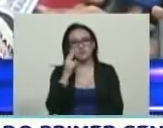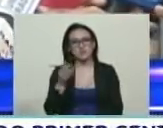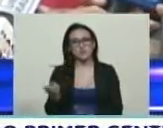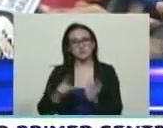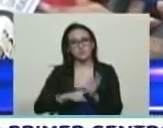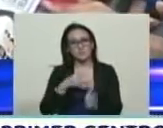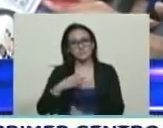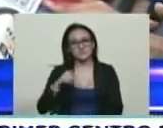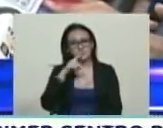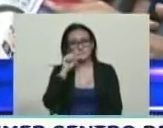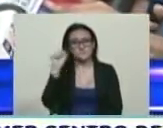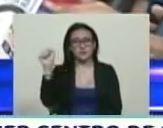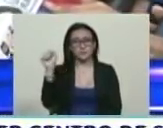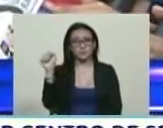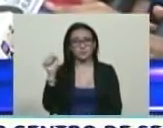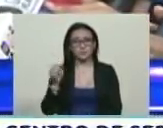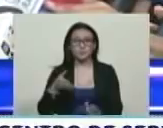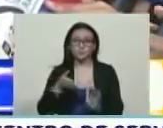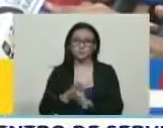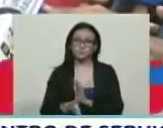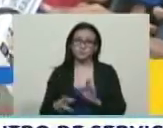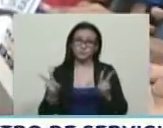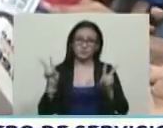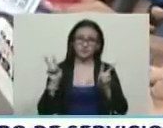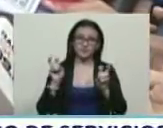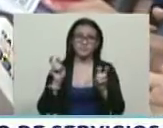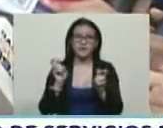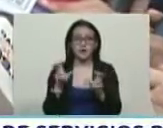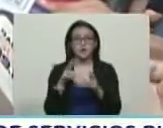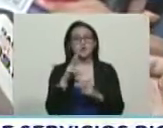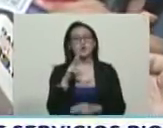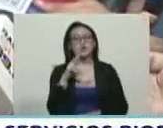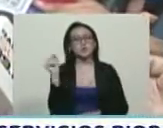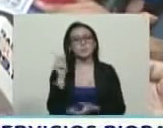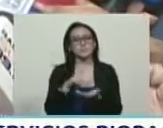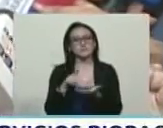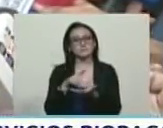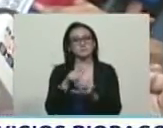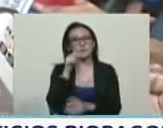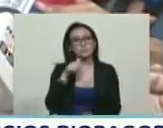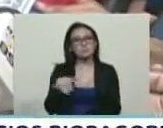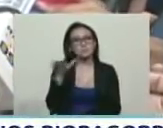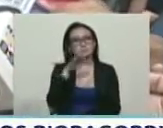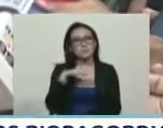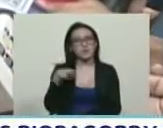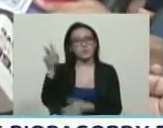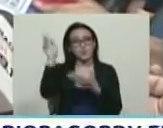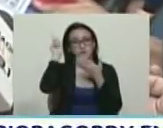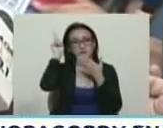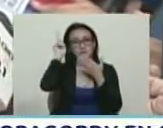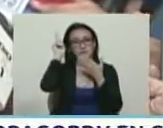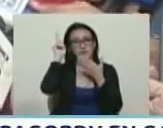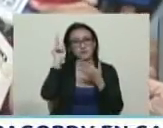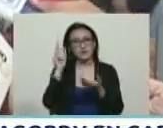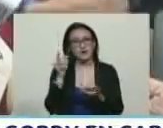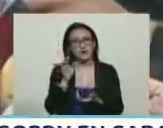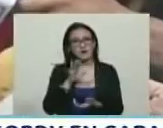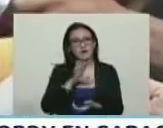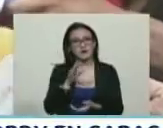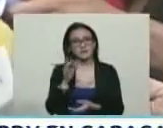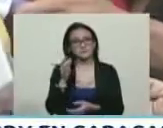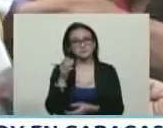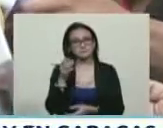Maduro, y también en cuanto a la no participación por parte de los pueblos indígenas en Canaima debido a la muerte de uno de sus